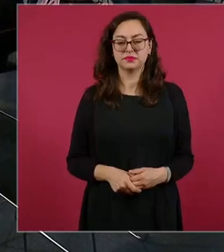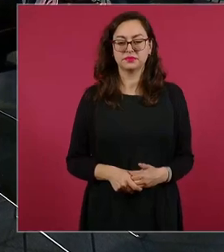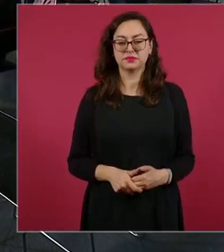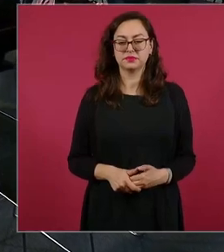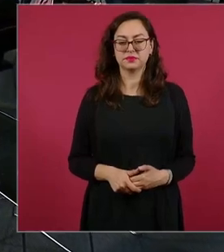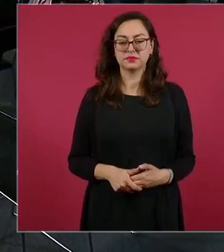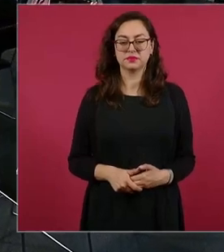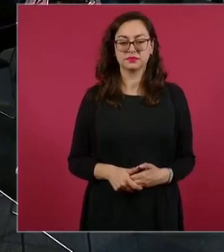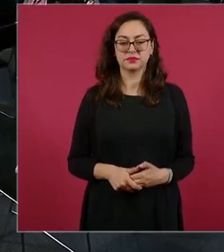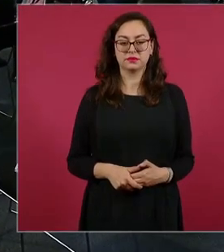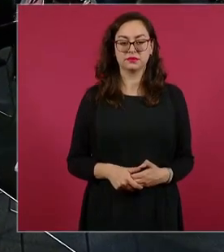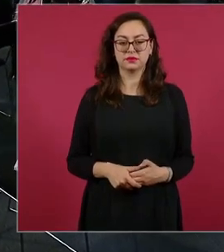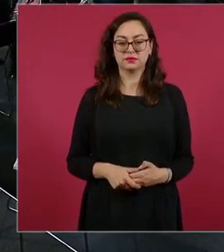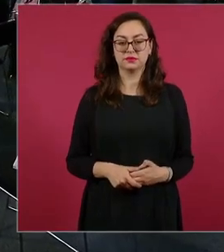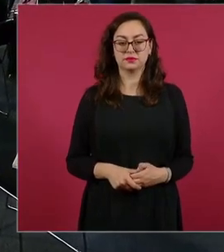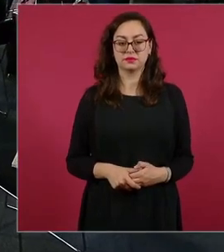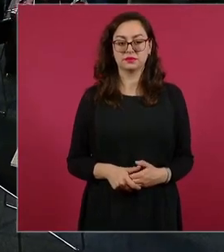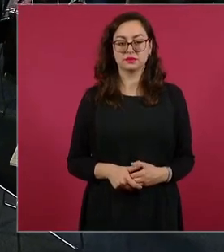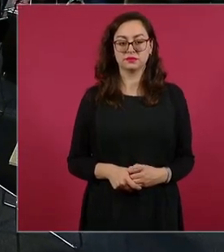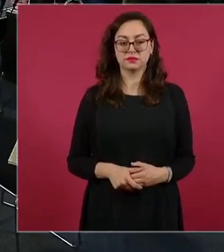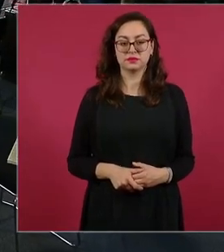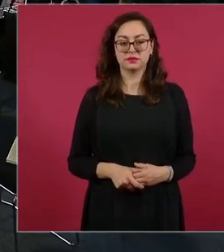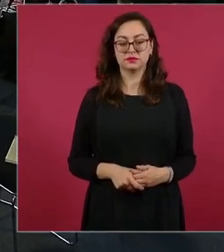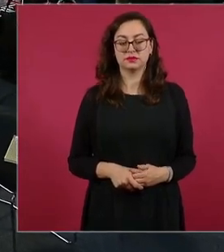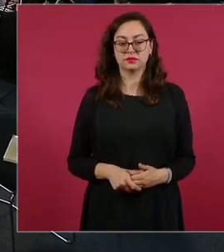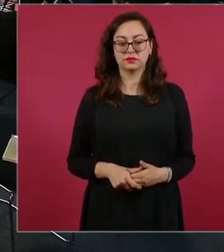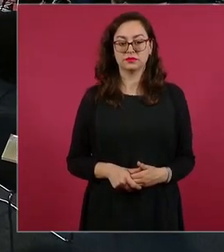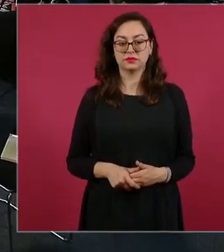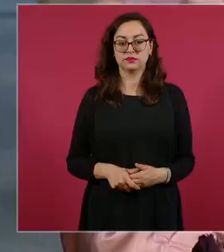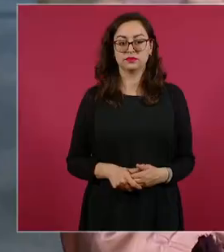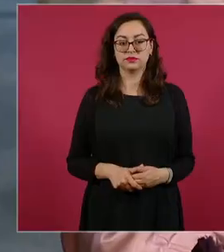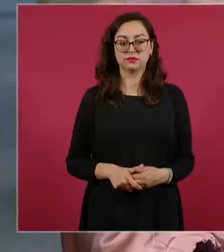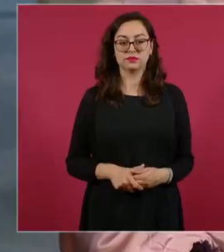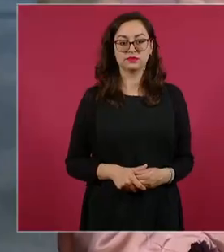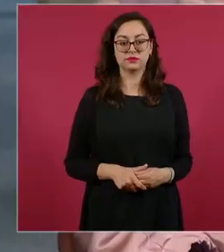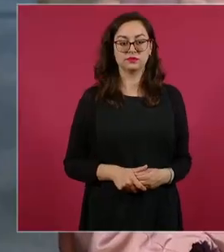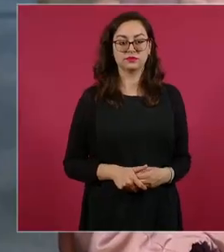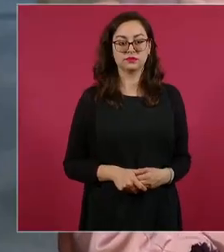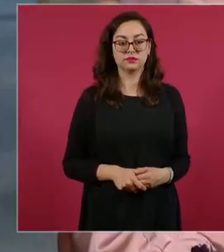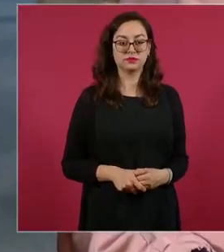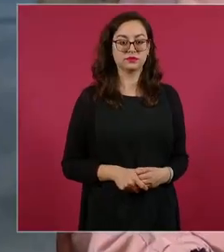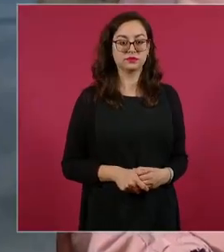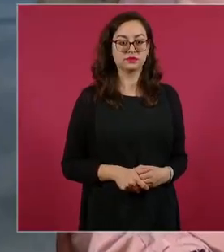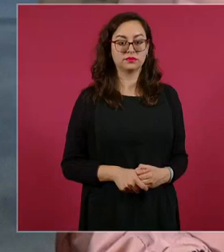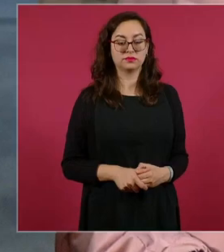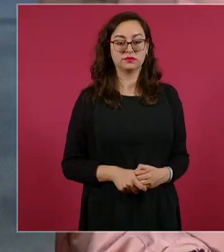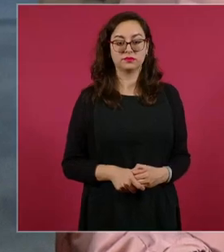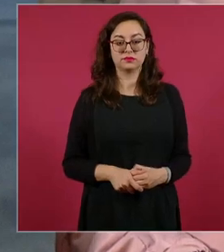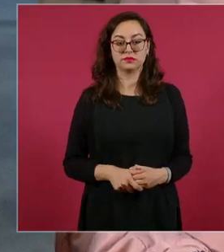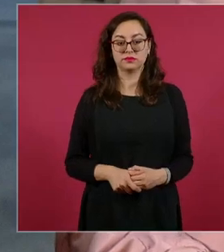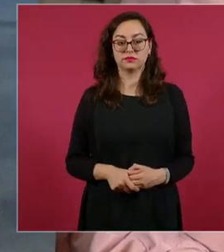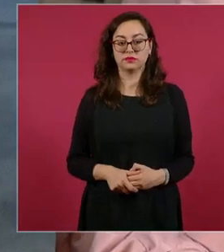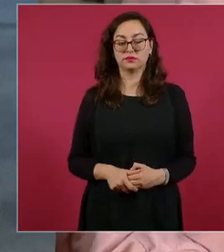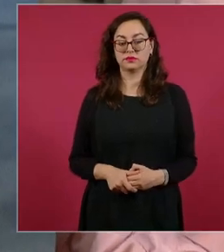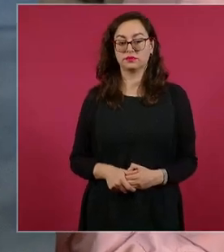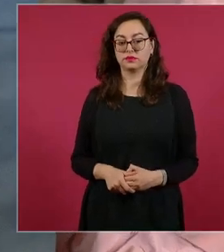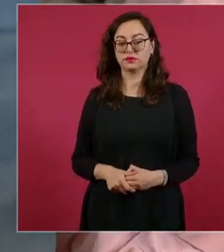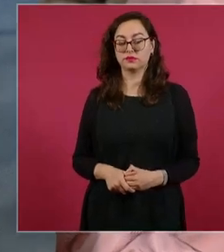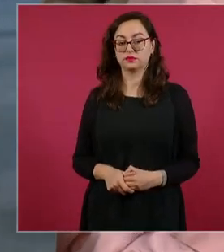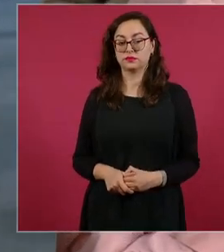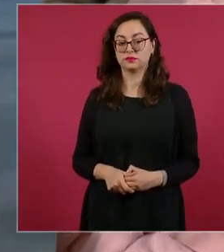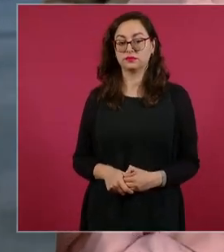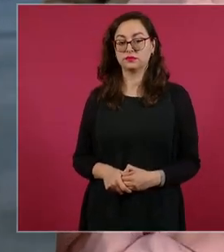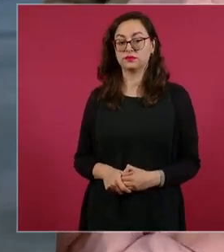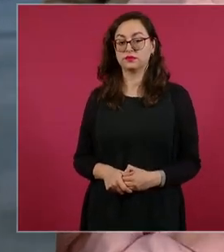Fueron Los Flujos De Efectivo Que Recibió Mexicanos A favor De La Corrupción Pero Hay un Dato Que Me Parece Muy Importante